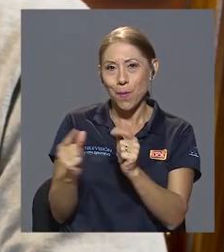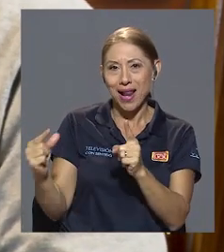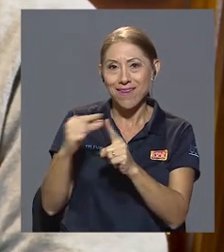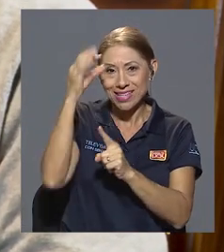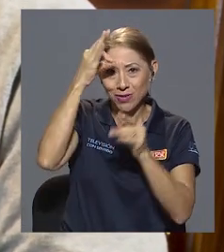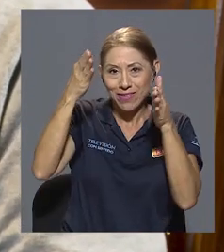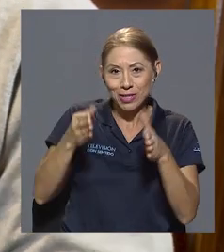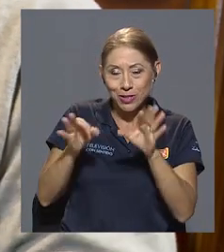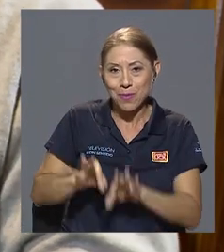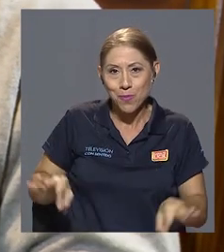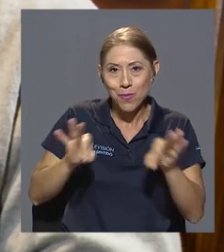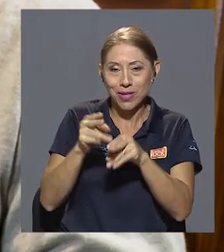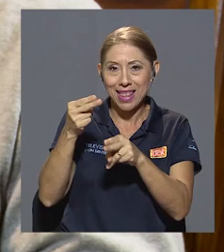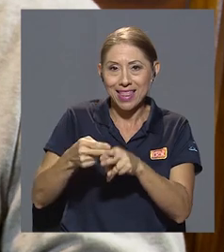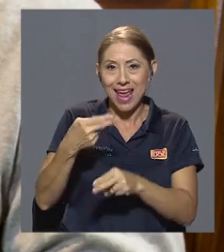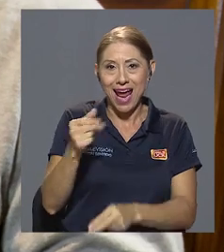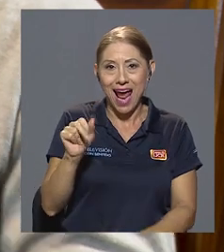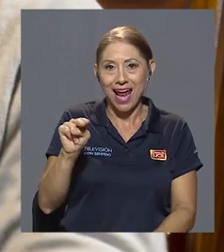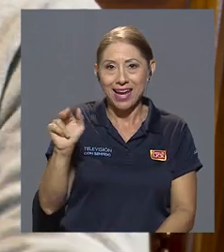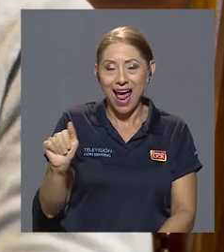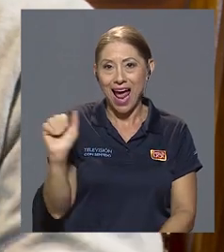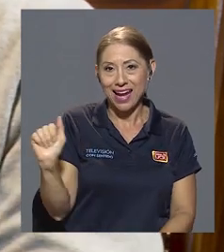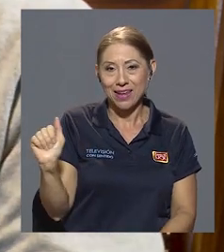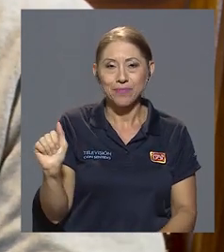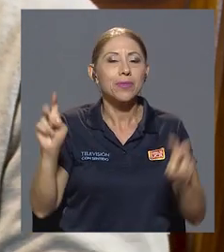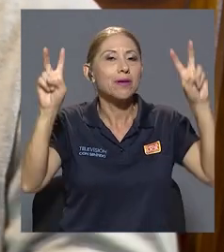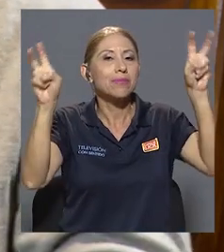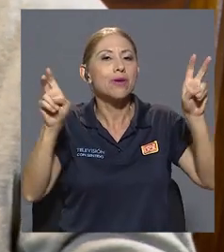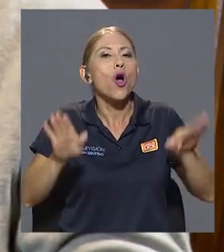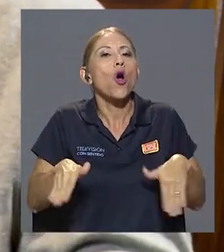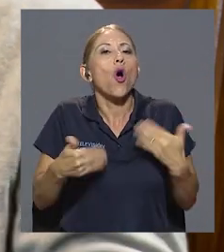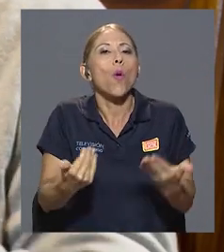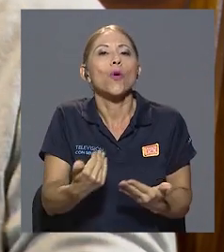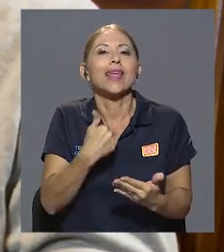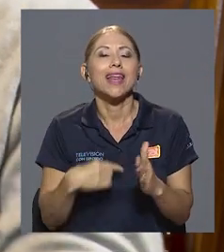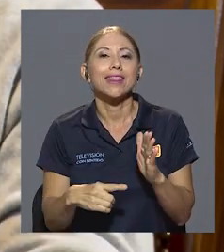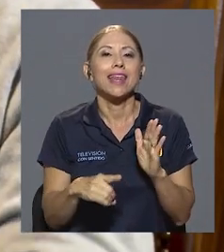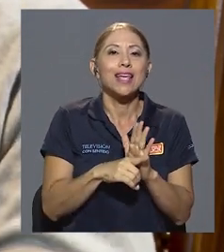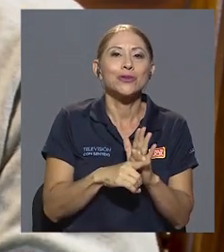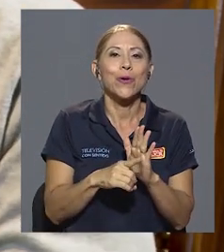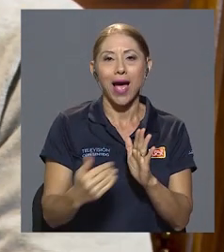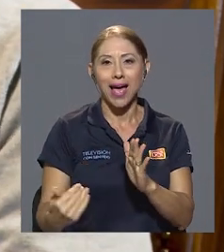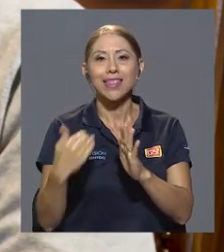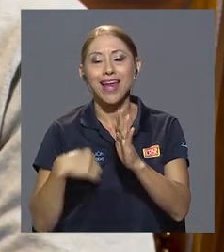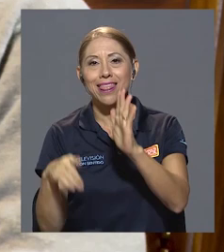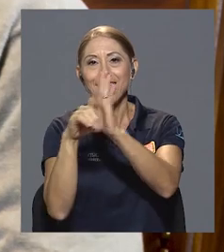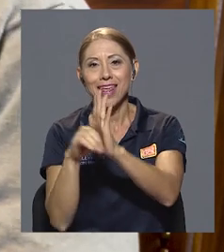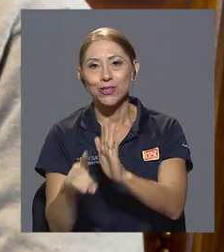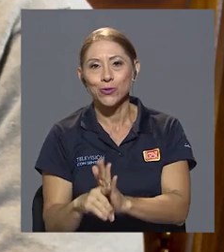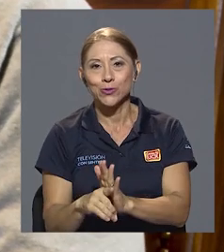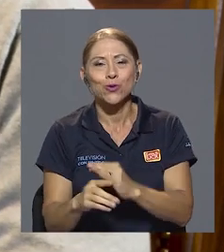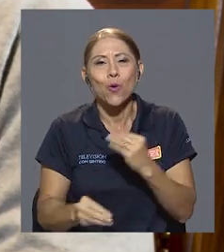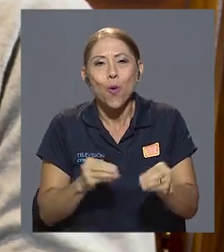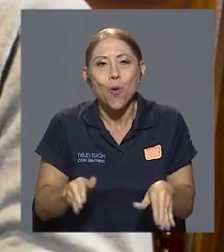arendt como tener derecho a tener derechos como como legitimar el derecho a tener derecho que es